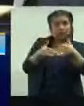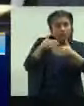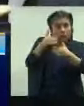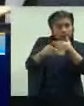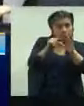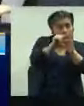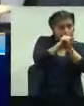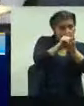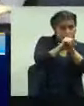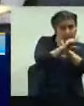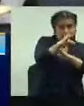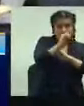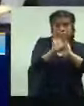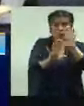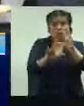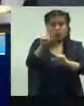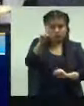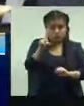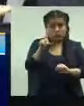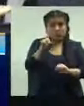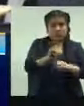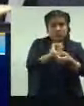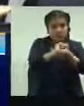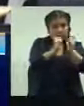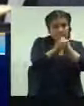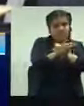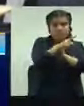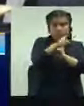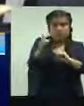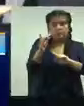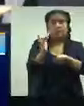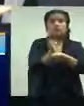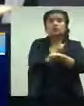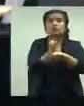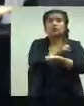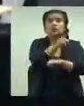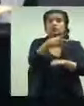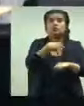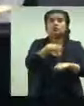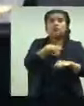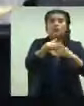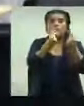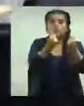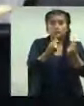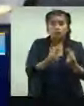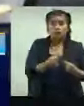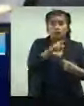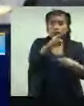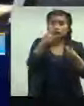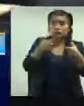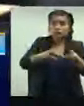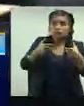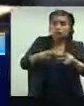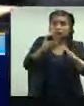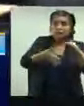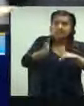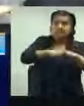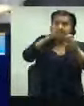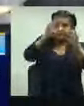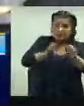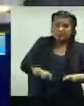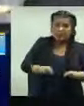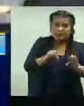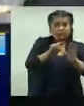renglón al 011, que les dijimos agarren de su presupuesto y contraten estas personas, pásenlas al renglón